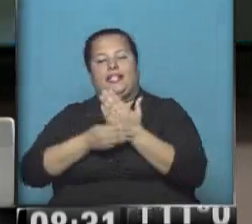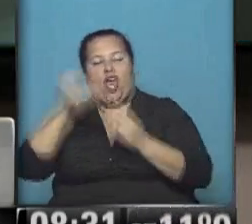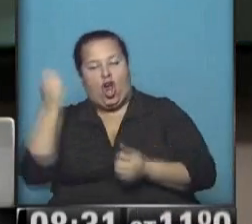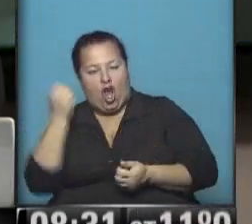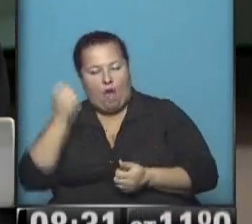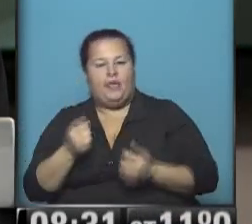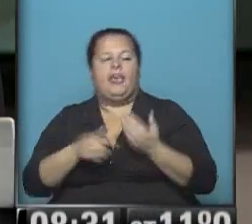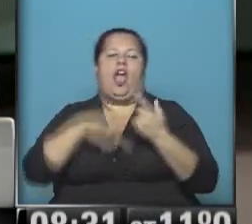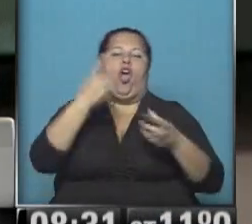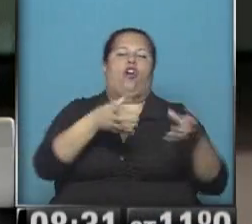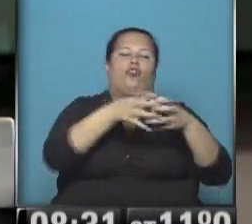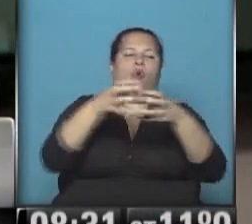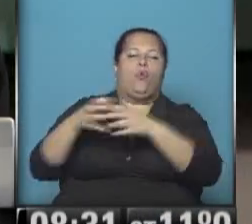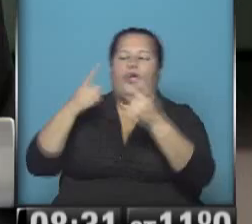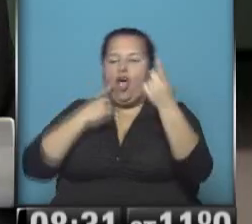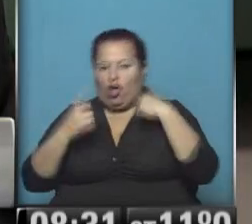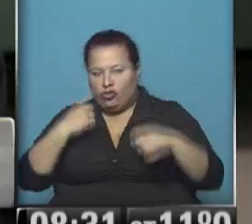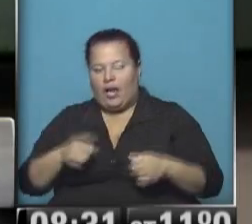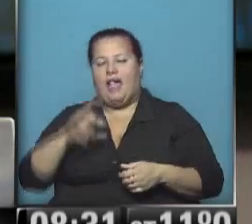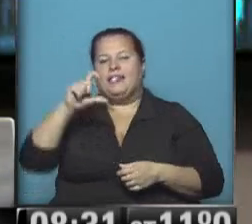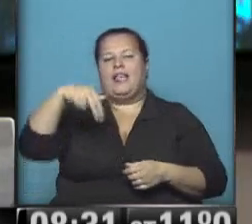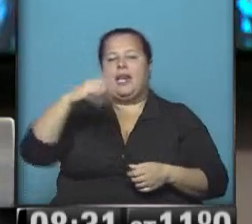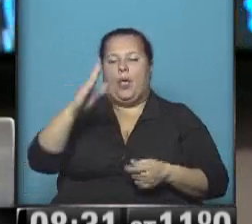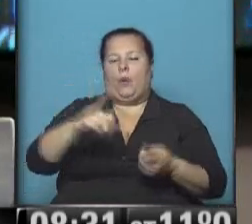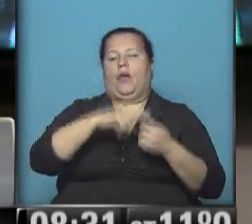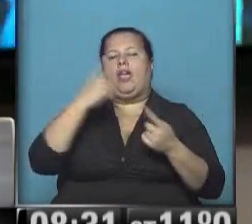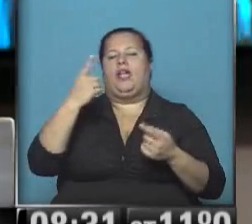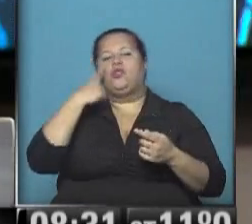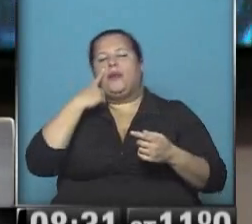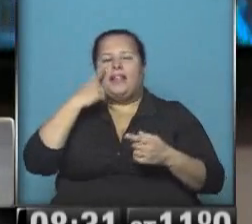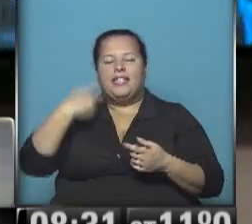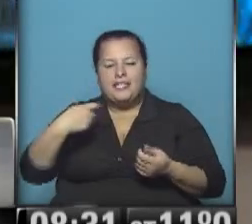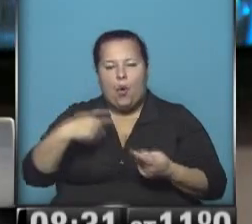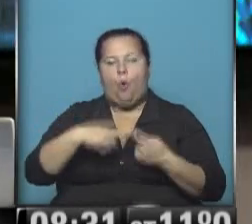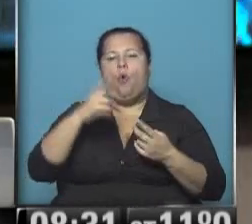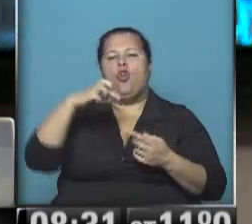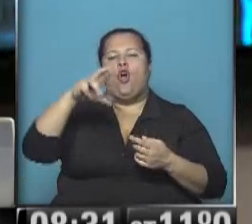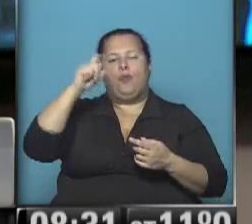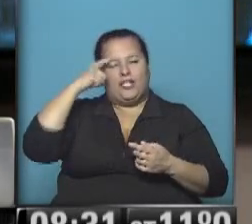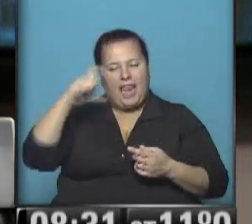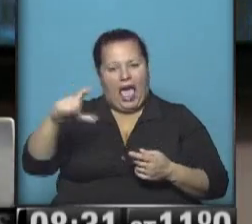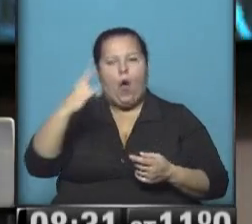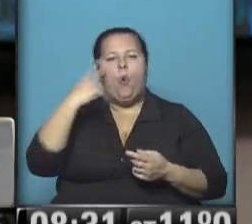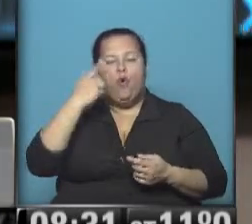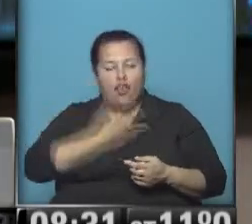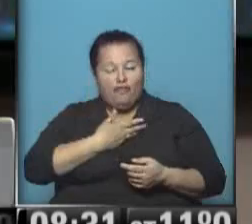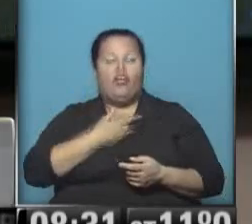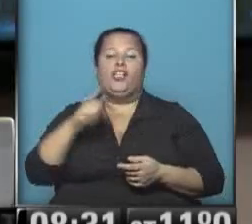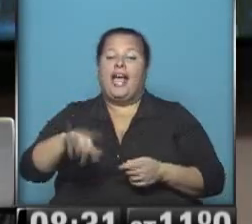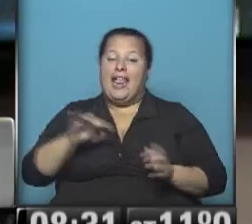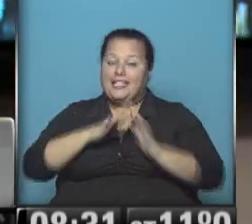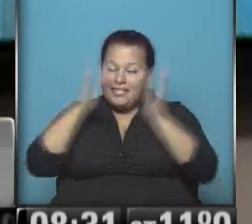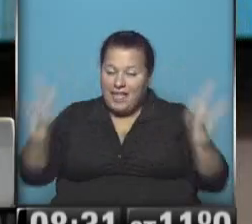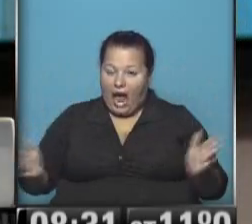con otros organismos de regulación como la cnv la superintendencia de seguros pero celac la wef y eso en este año ha